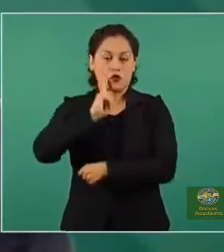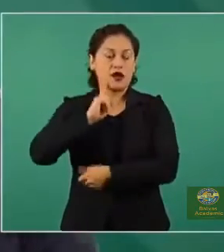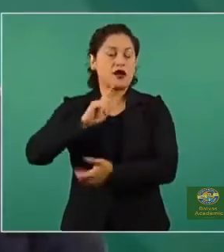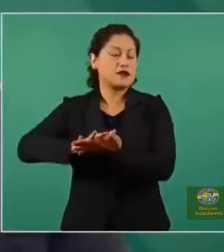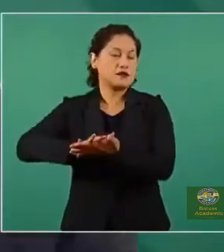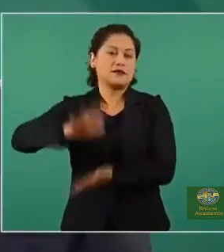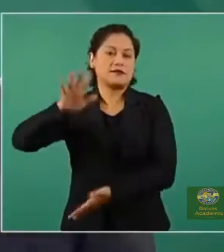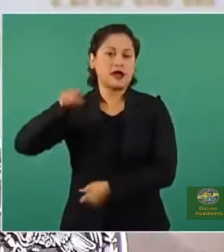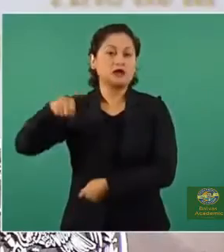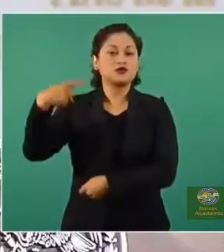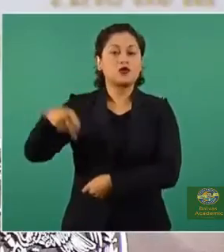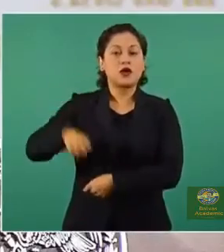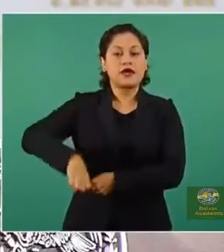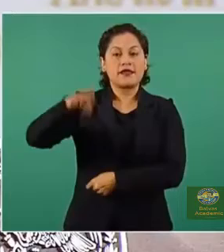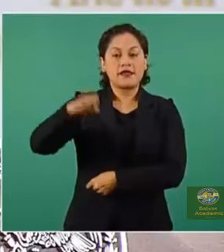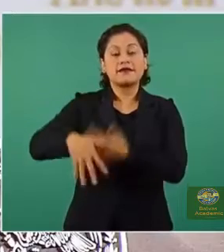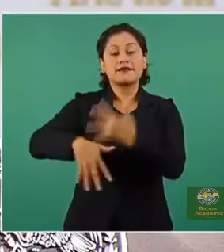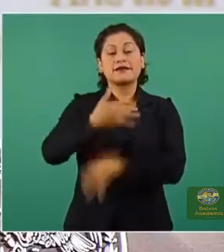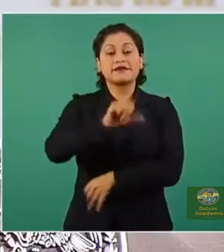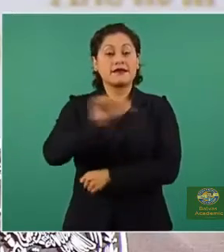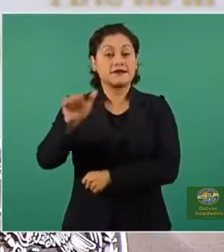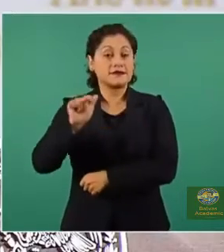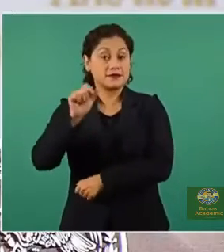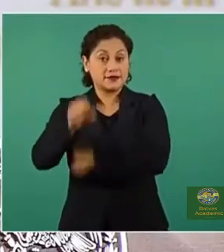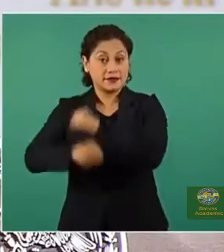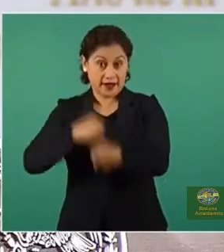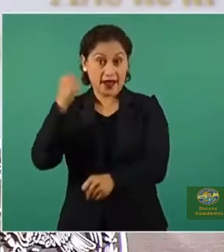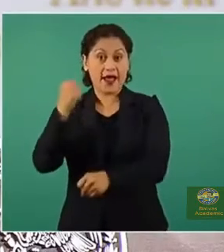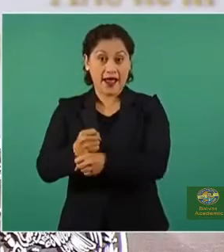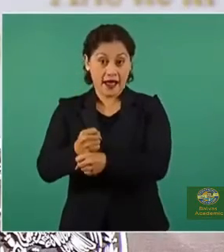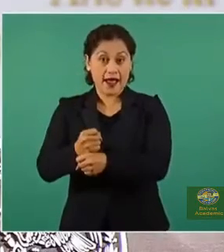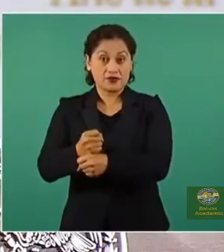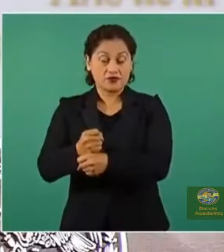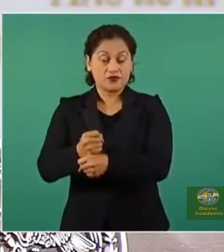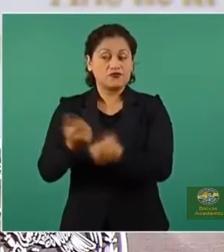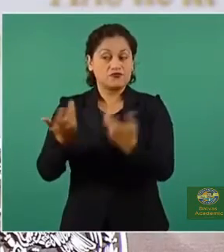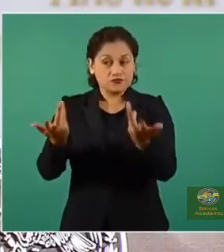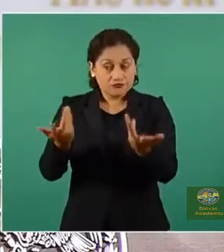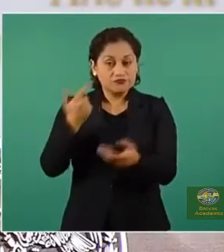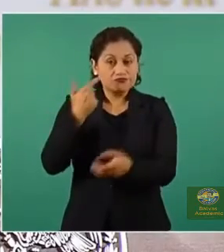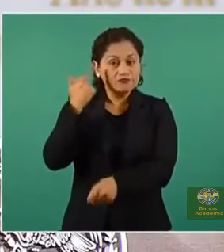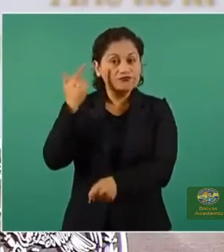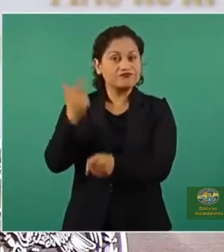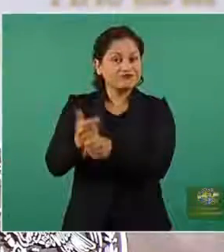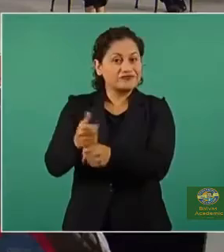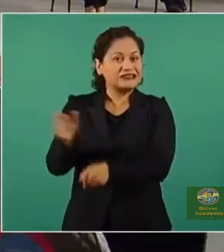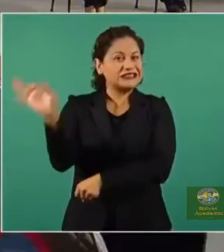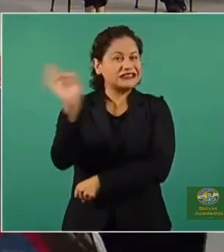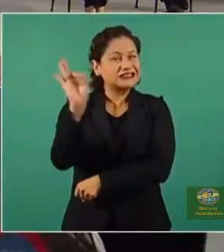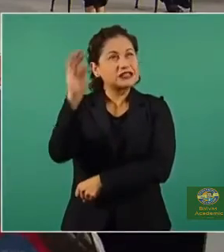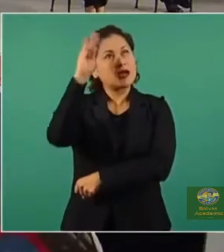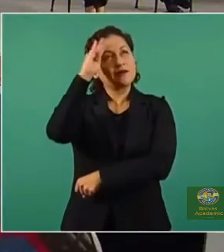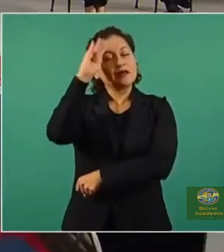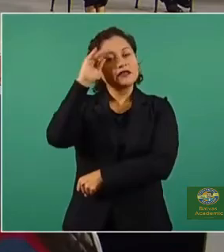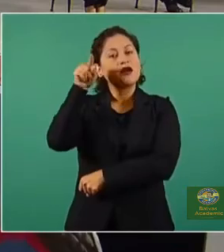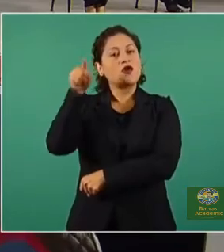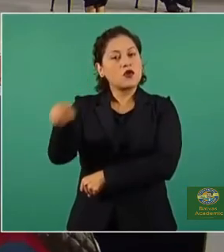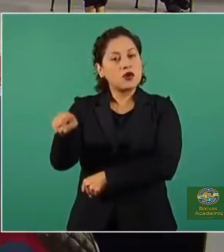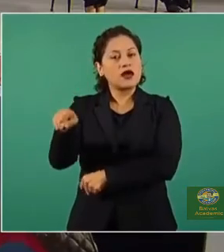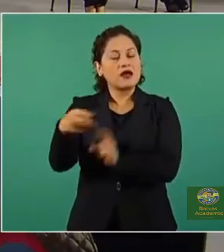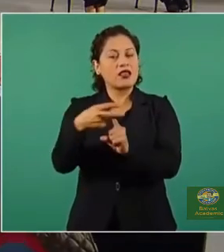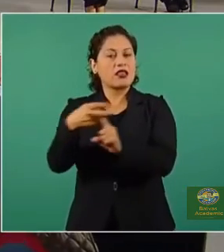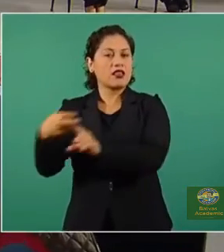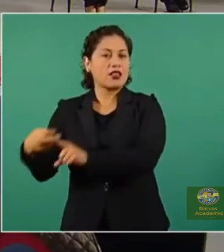los 15 y los 17 años de edad, presumiblemente víctimas de la trata de